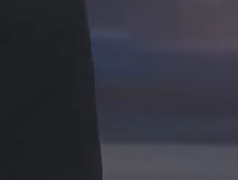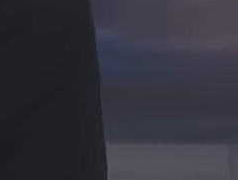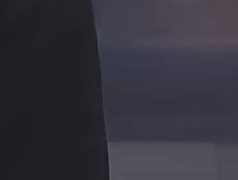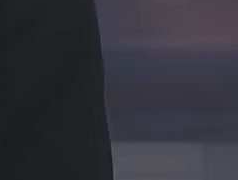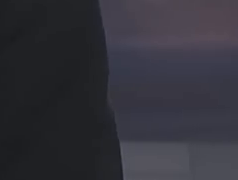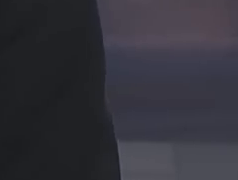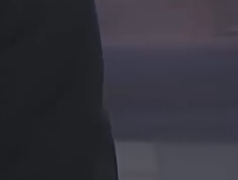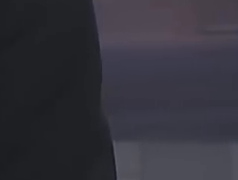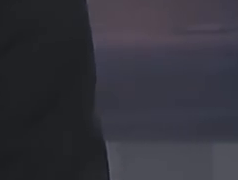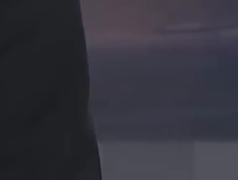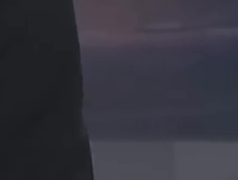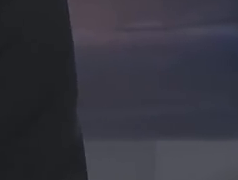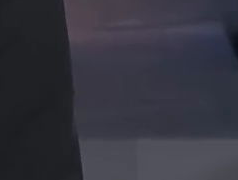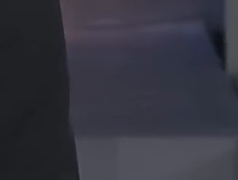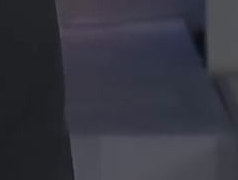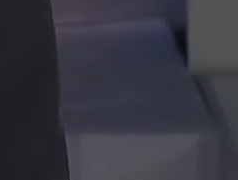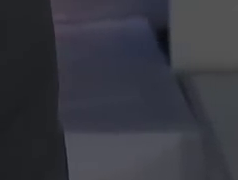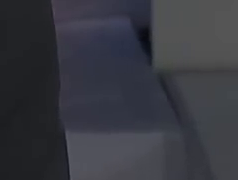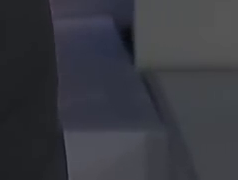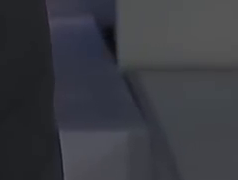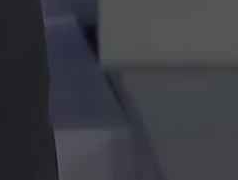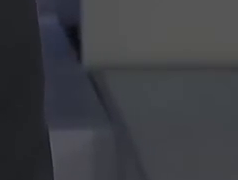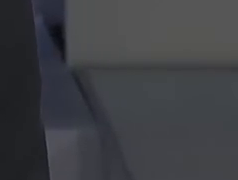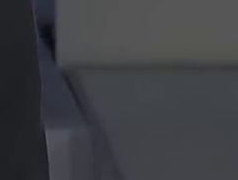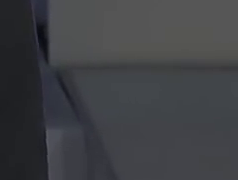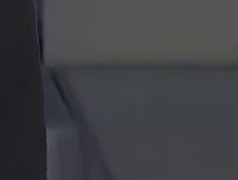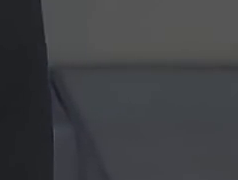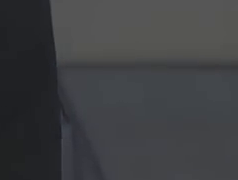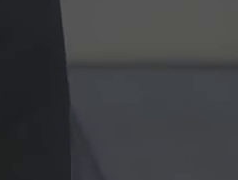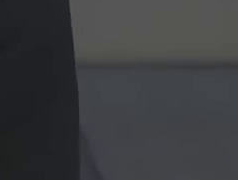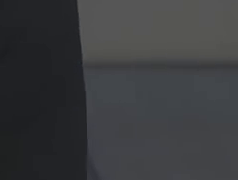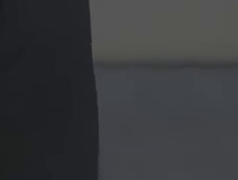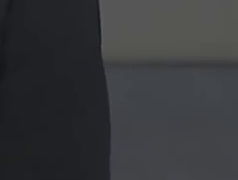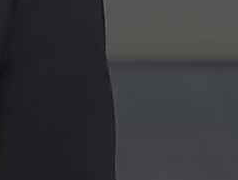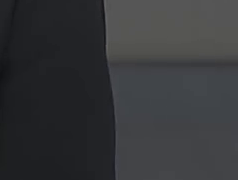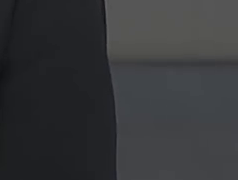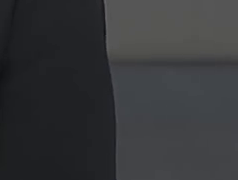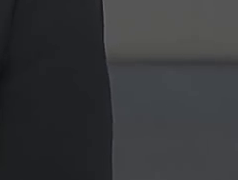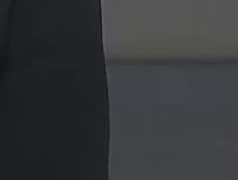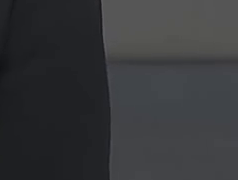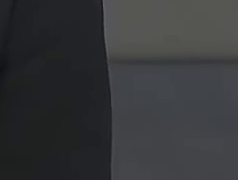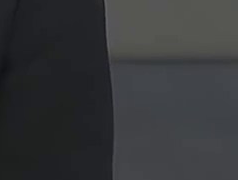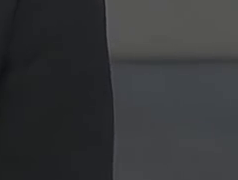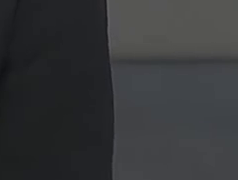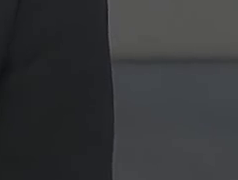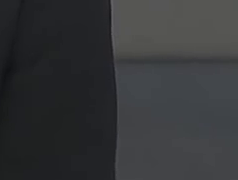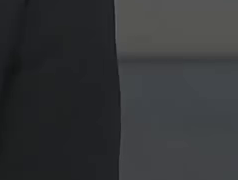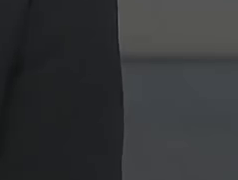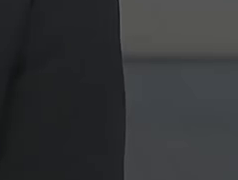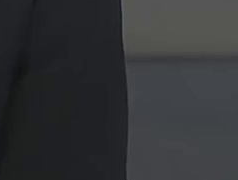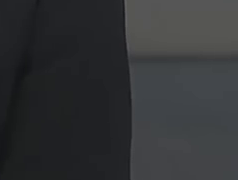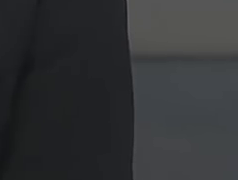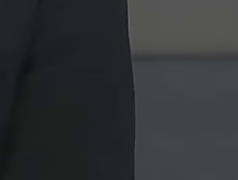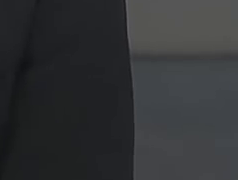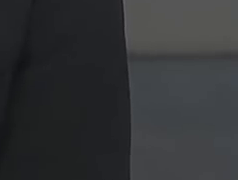arresto domiciliario haciendo compras la justicia lo autorizó argumentando de que no tenía quien le proveera los alimentos